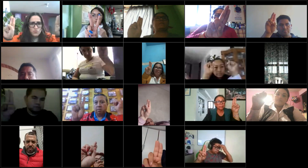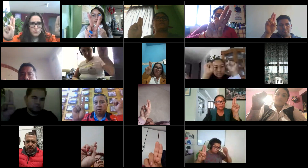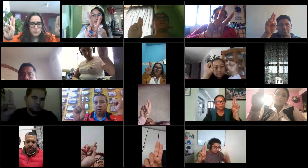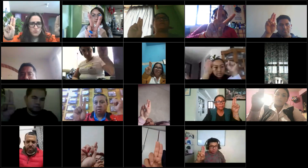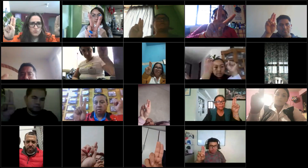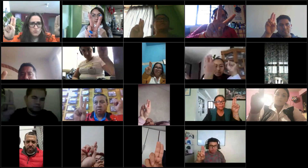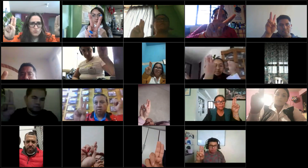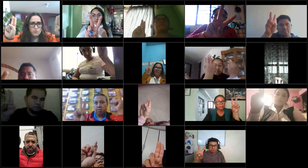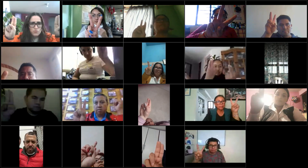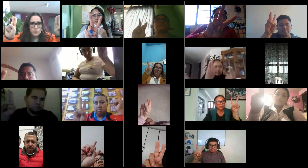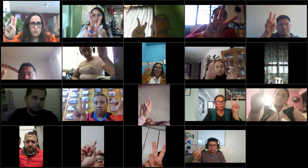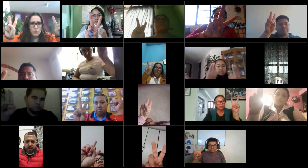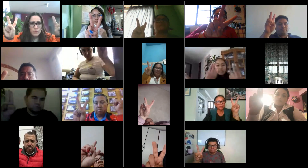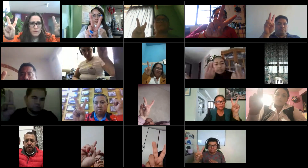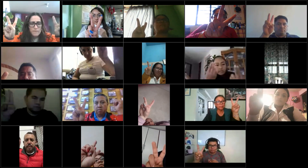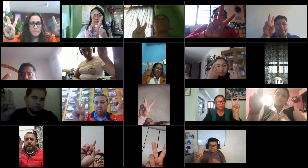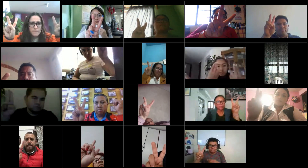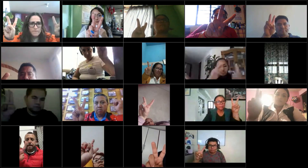V, abierto.